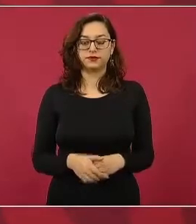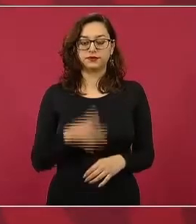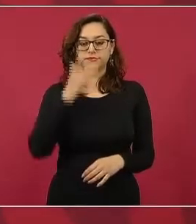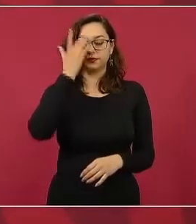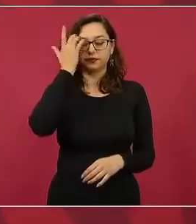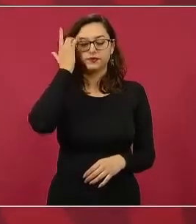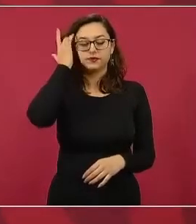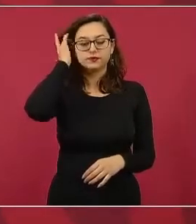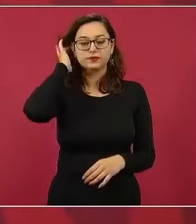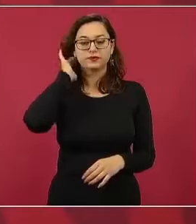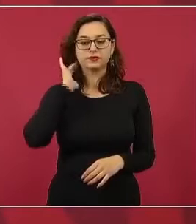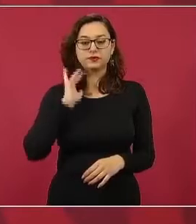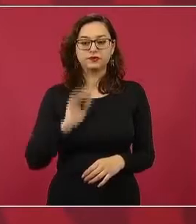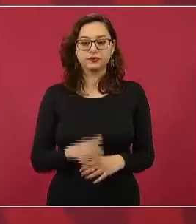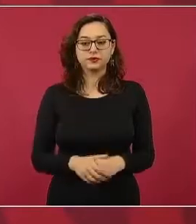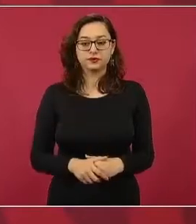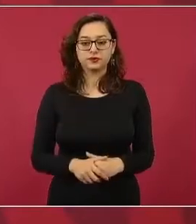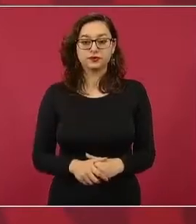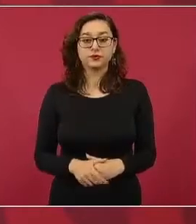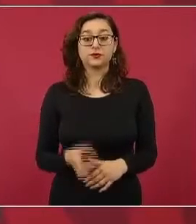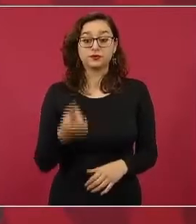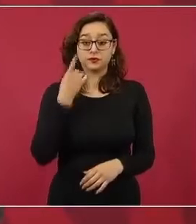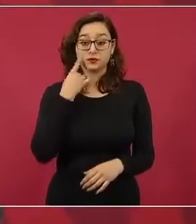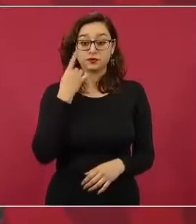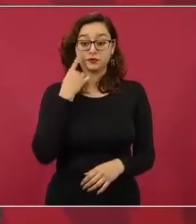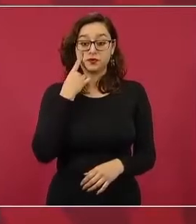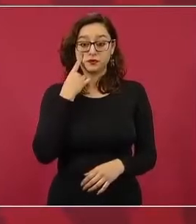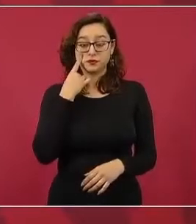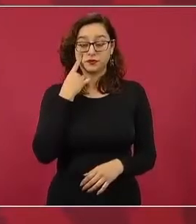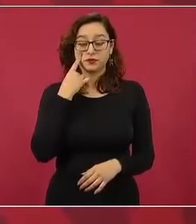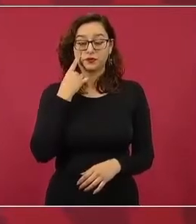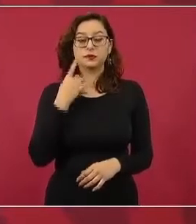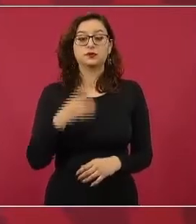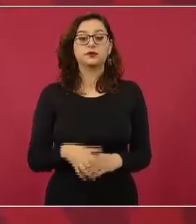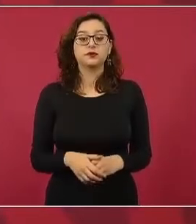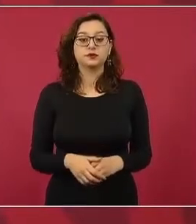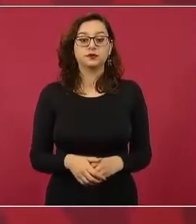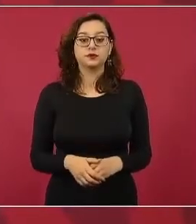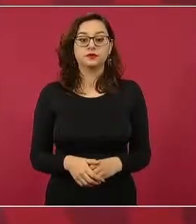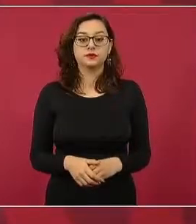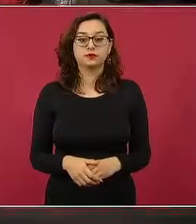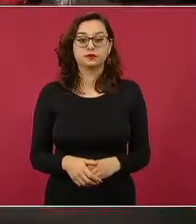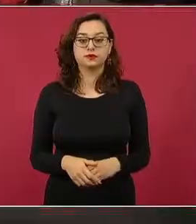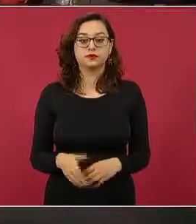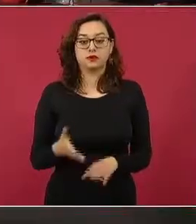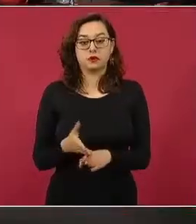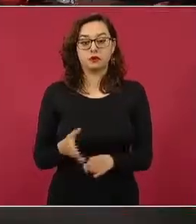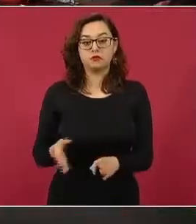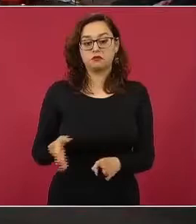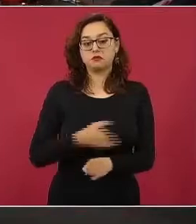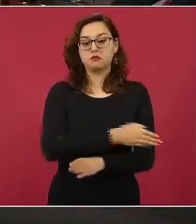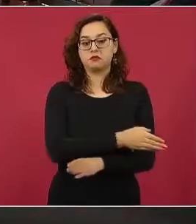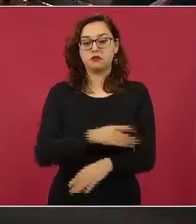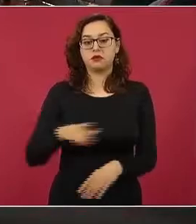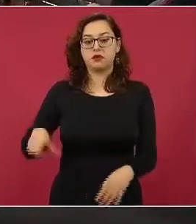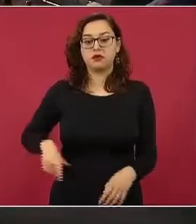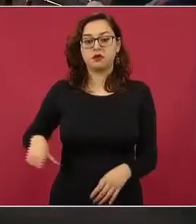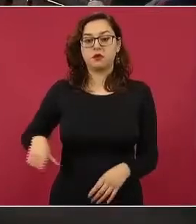irlo exponiendo. Luego, el tema del litio,